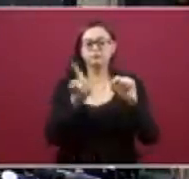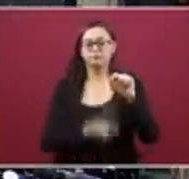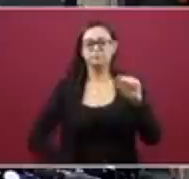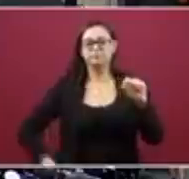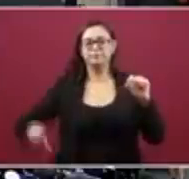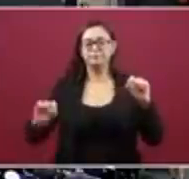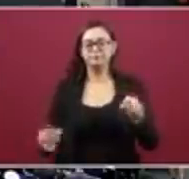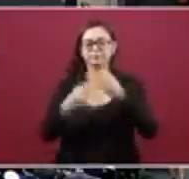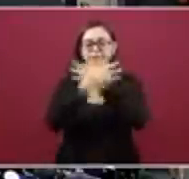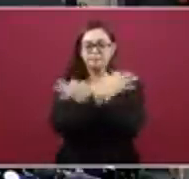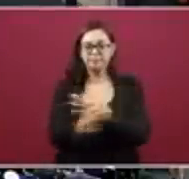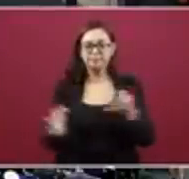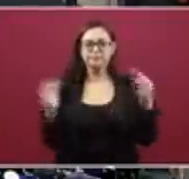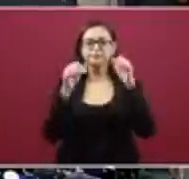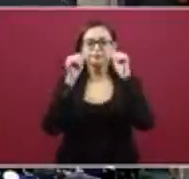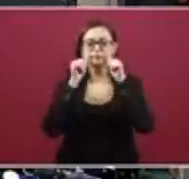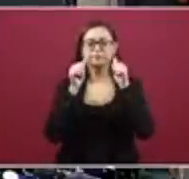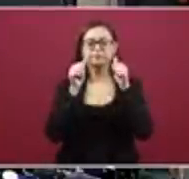mexicanos